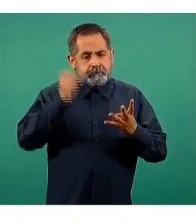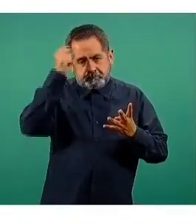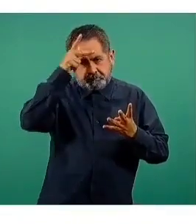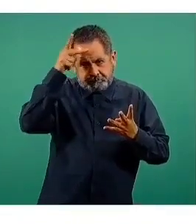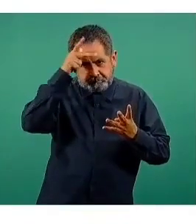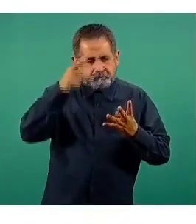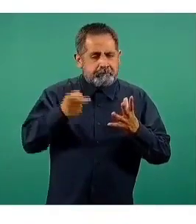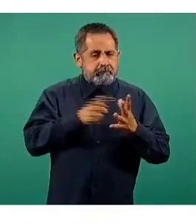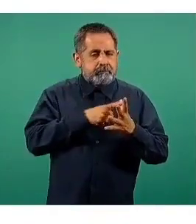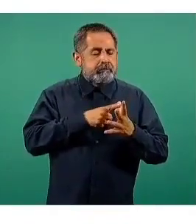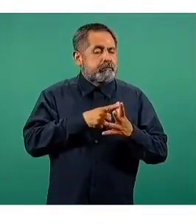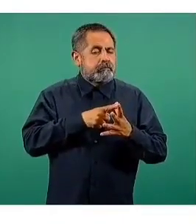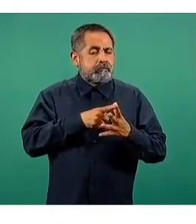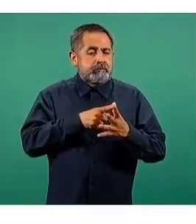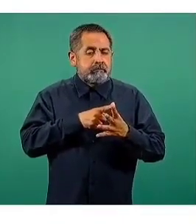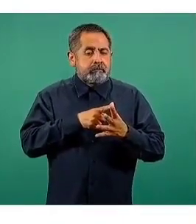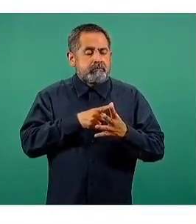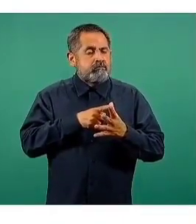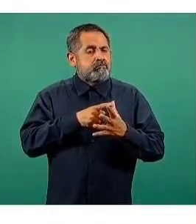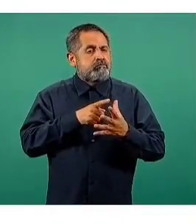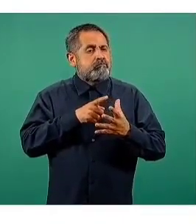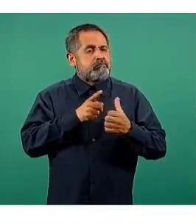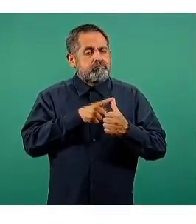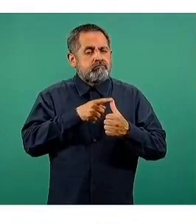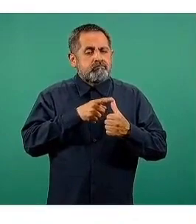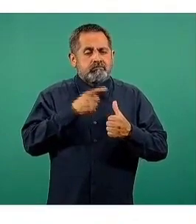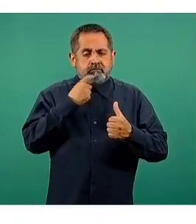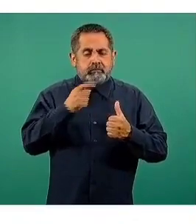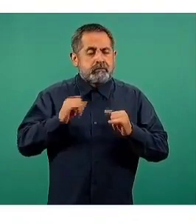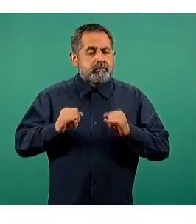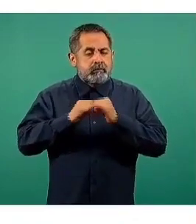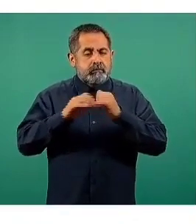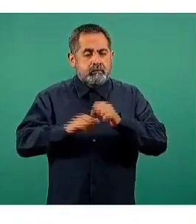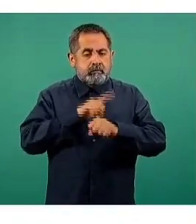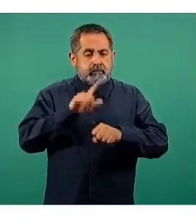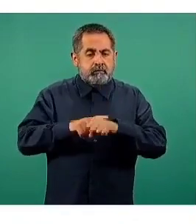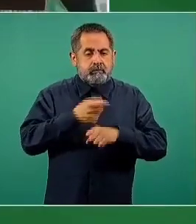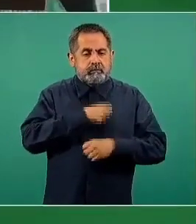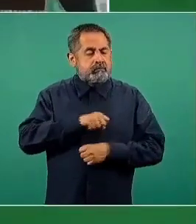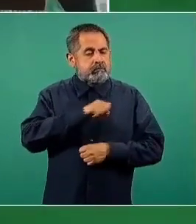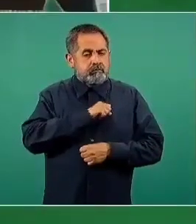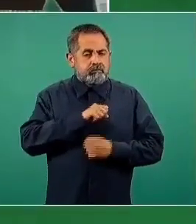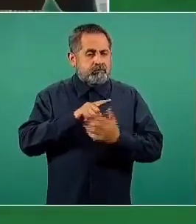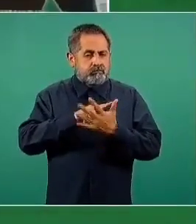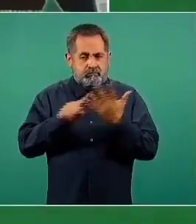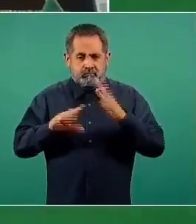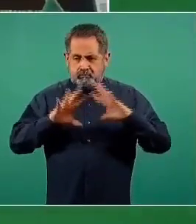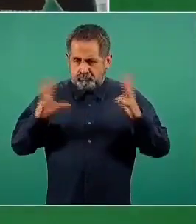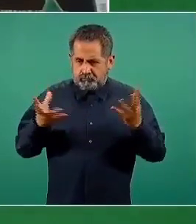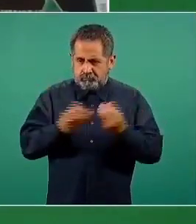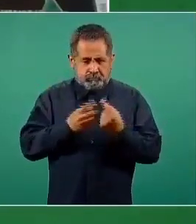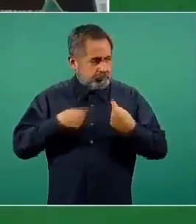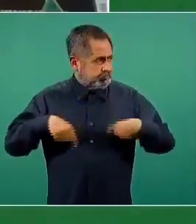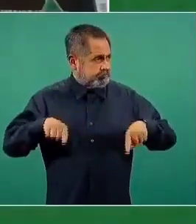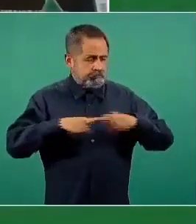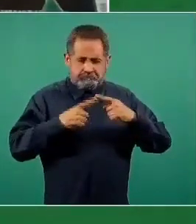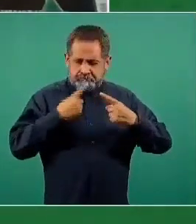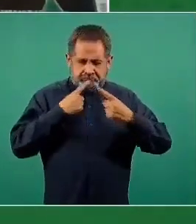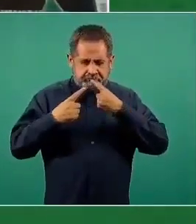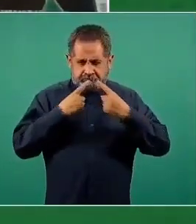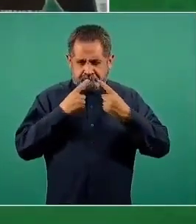psiquiatría y el Instituto Nacional de Salud Pública. La siguiente, por favor.